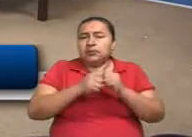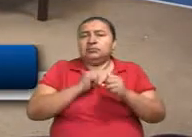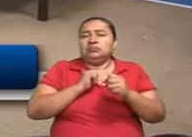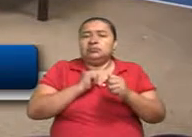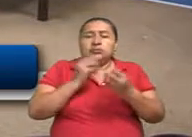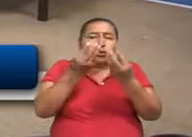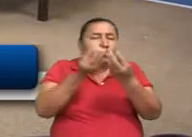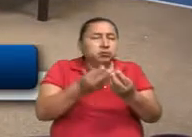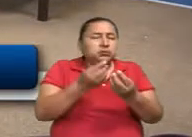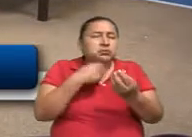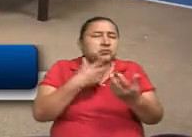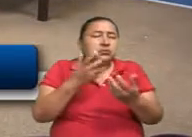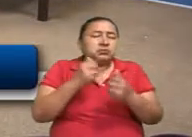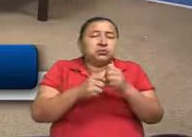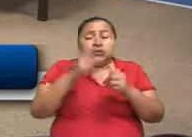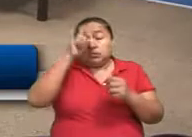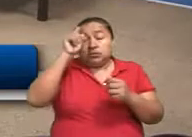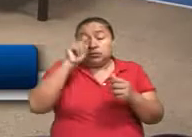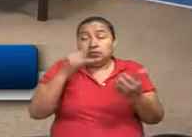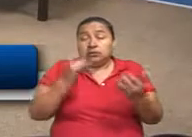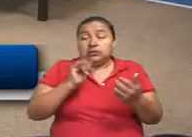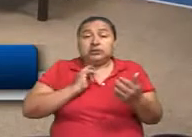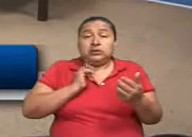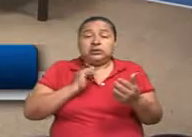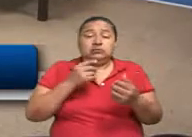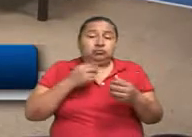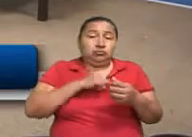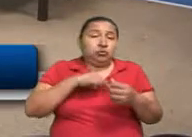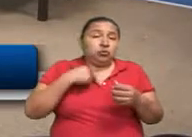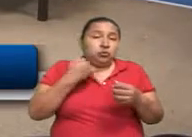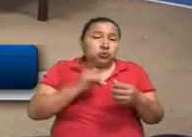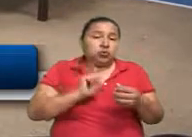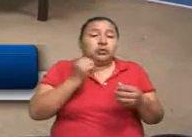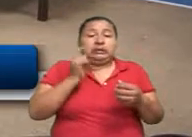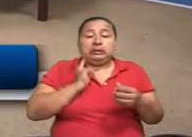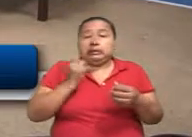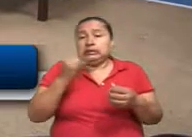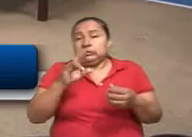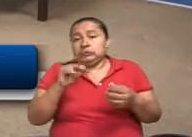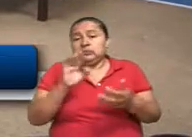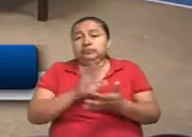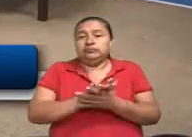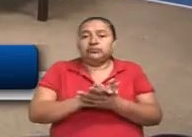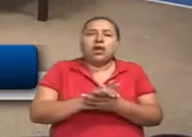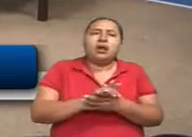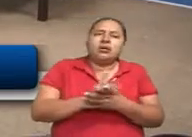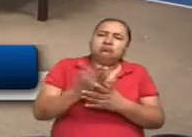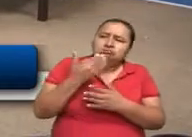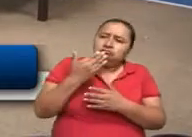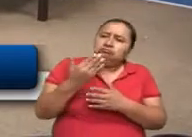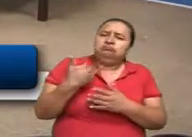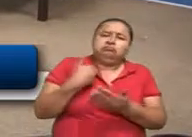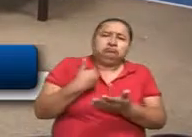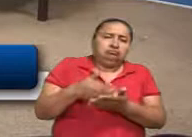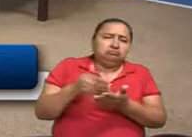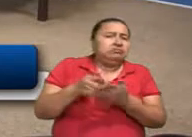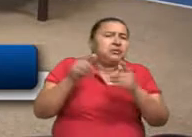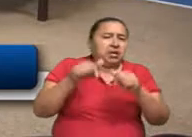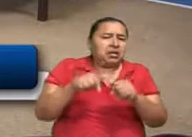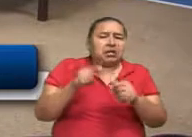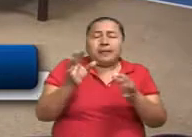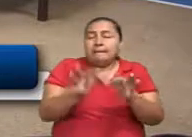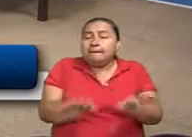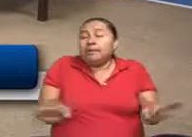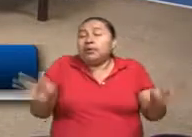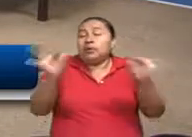testicular? Que no sabemos si en realidad tienen nuestros hijos. Bueno, lo esencial aquí es el examen físico. El